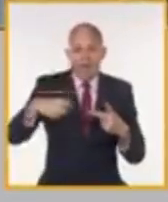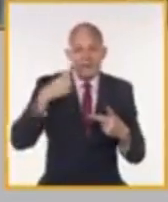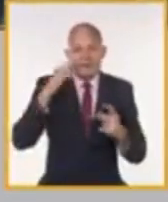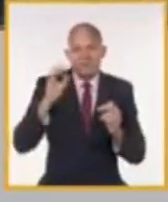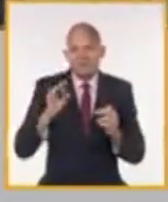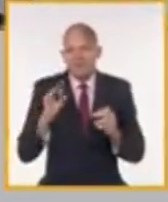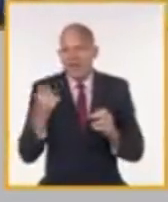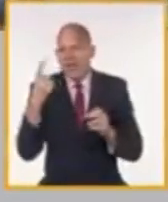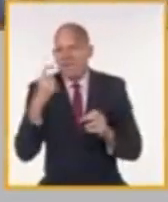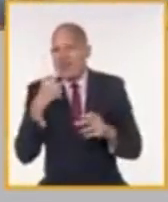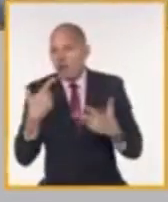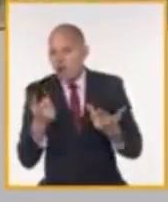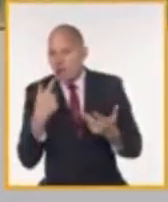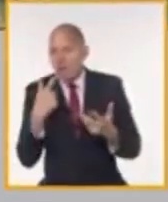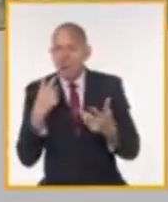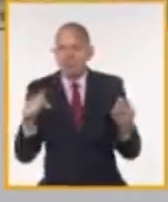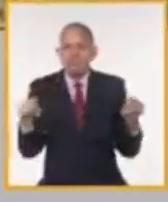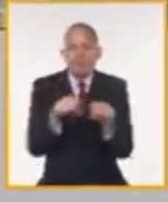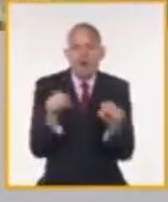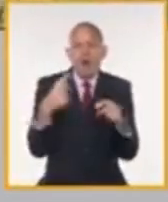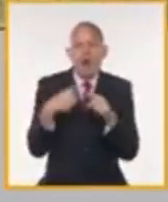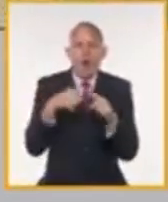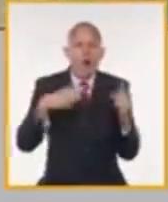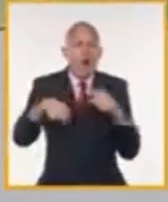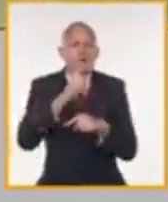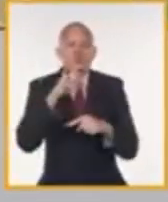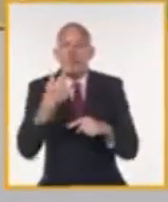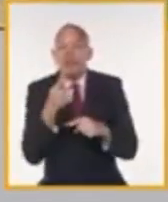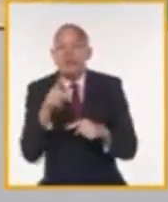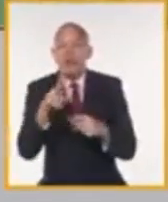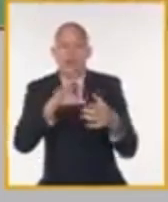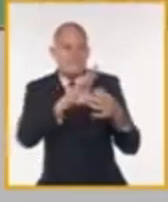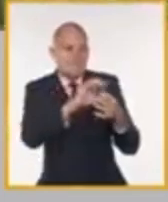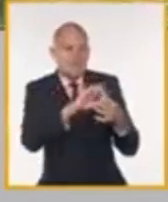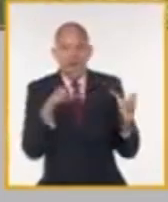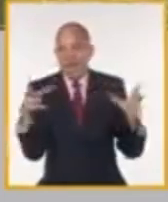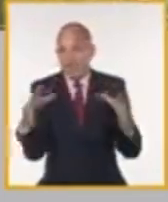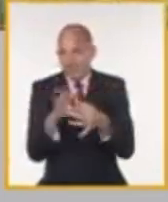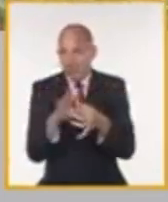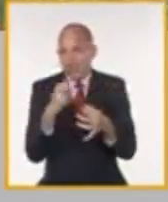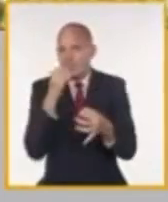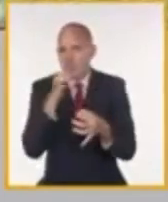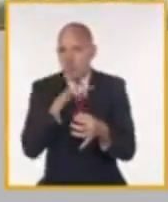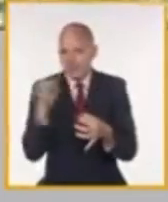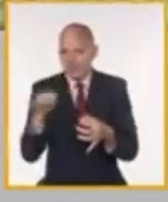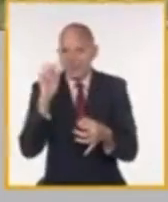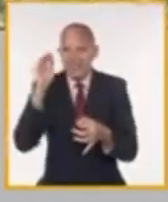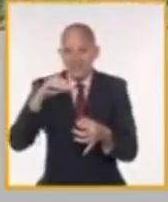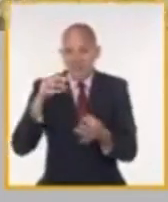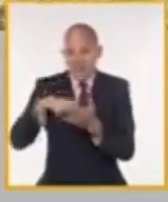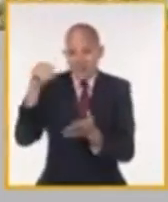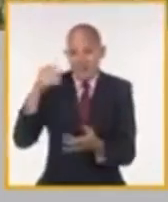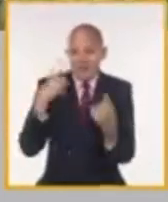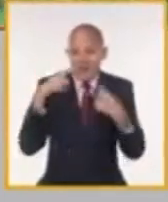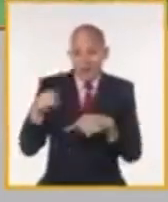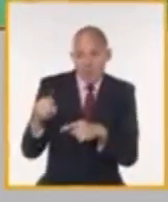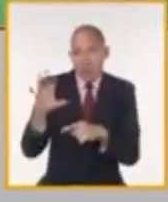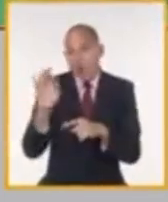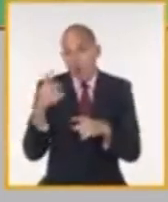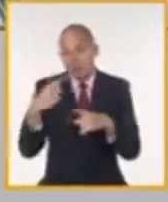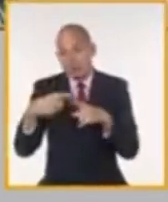mayor encadenamiento productivo con la forma de gestión no estatal, buscando cubrir las capacidades ociosas que existen en la